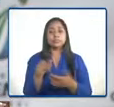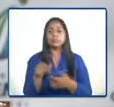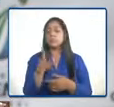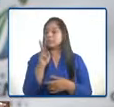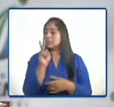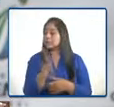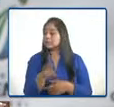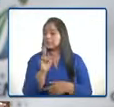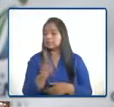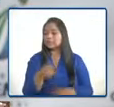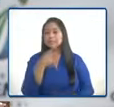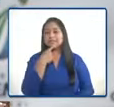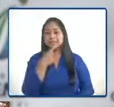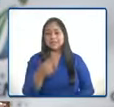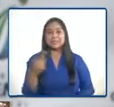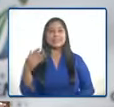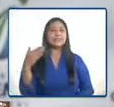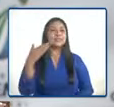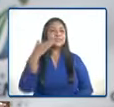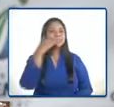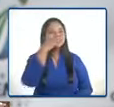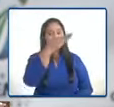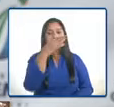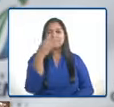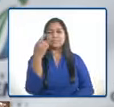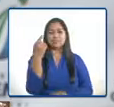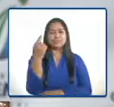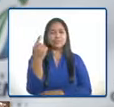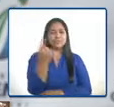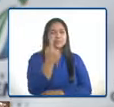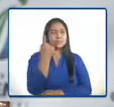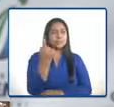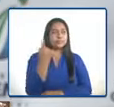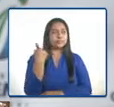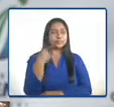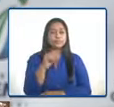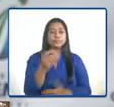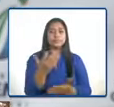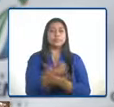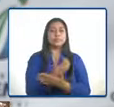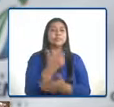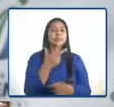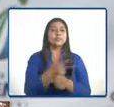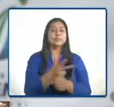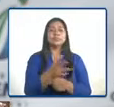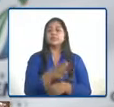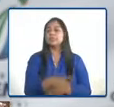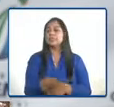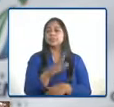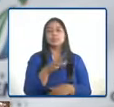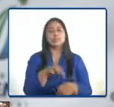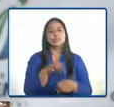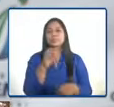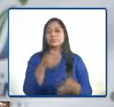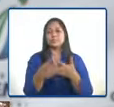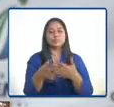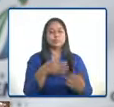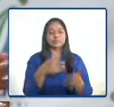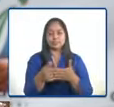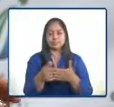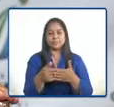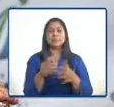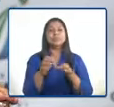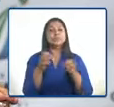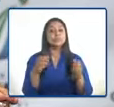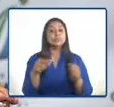vez que la aviación es un pilar importante para la economía de Guatemala y de cualquier nación. Hemos